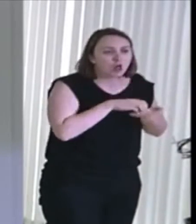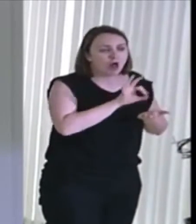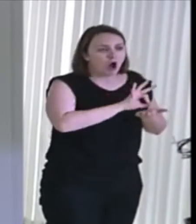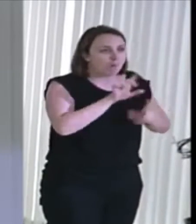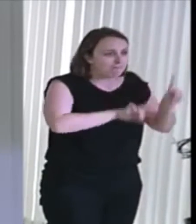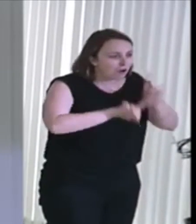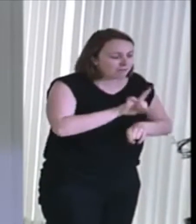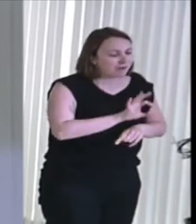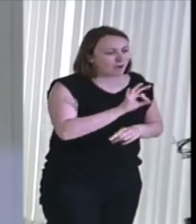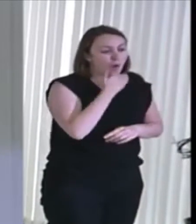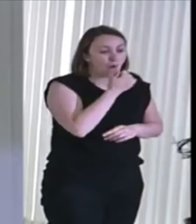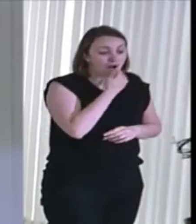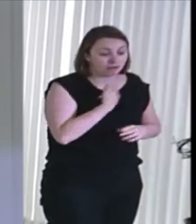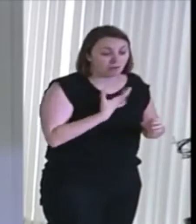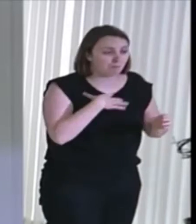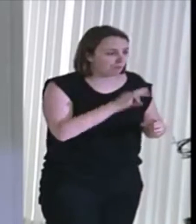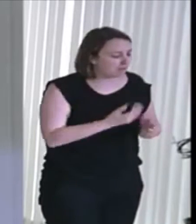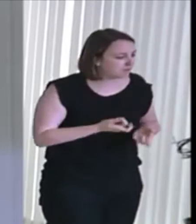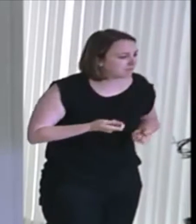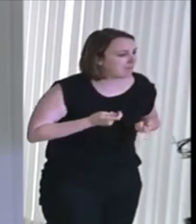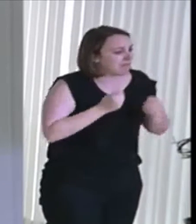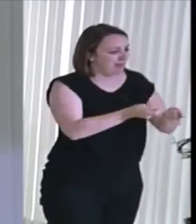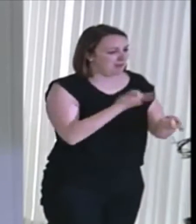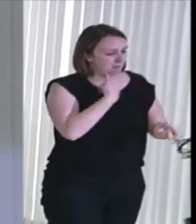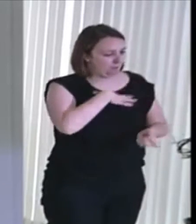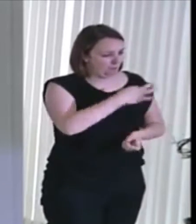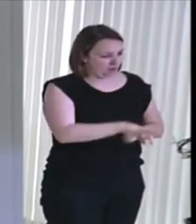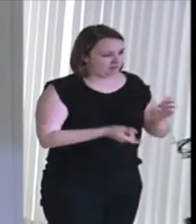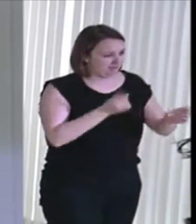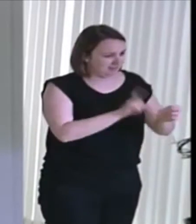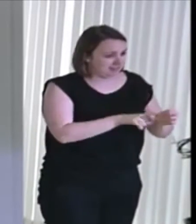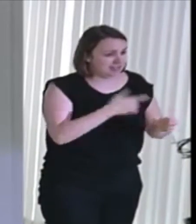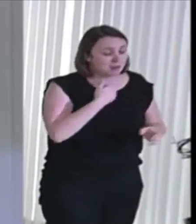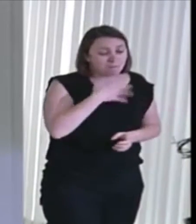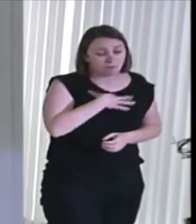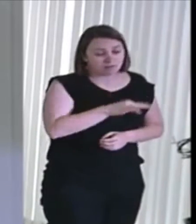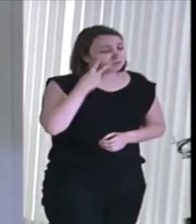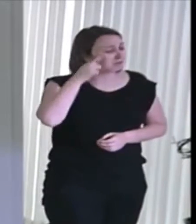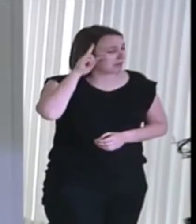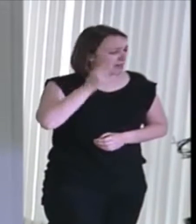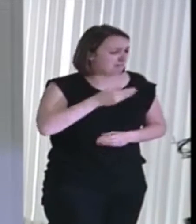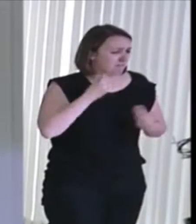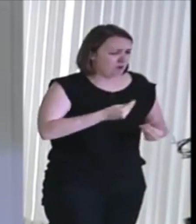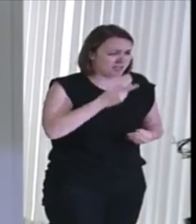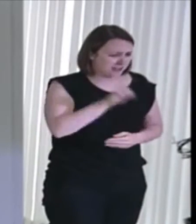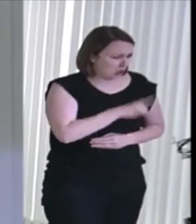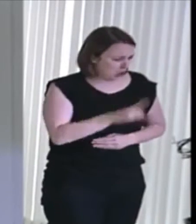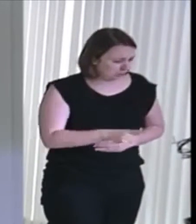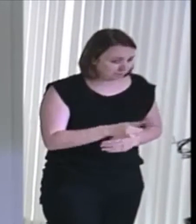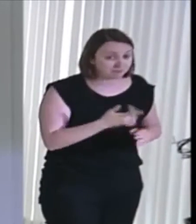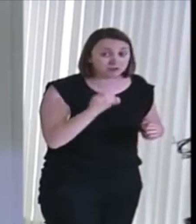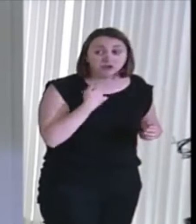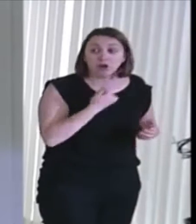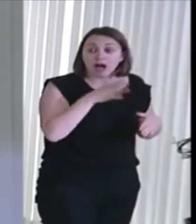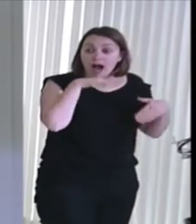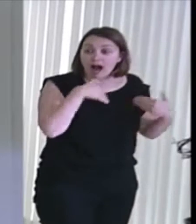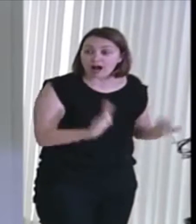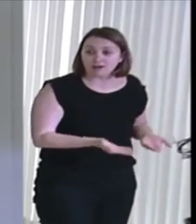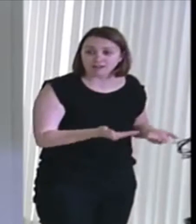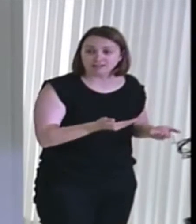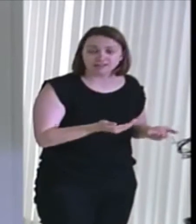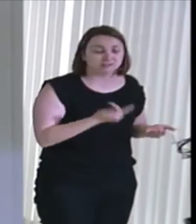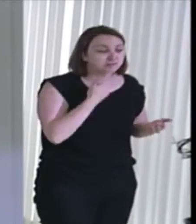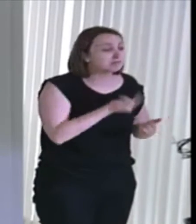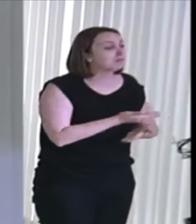problema, si tenemos algo que aportar, porque siempre tenemos que aportar, seamos o no expertos en la materia, ¿no? Yo ahora daría paso